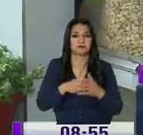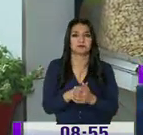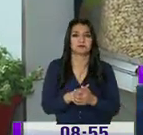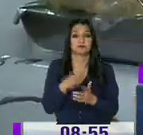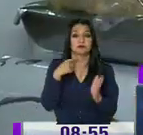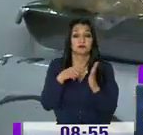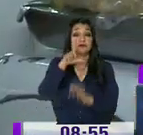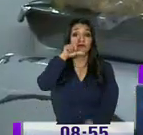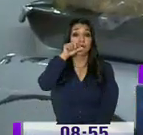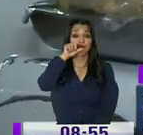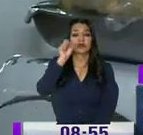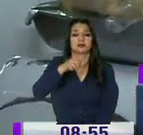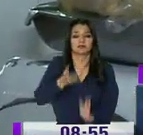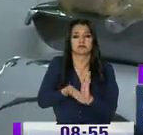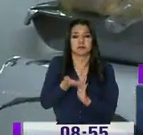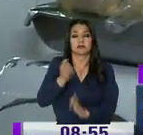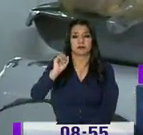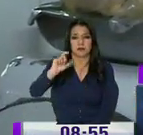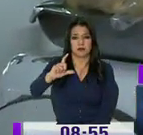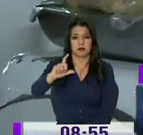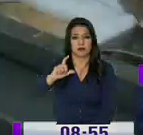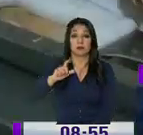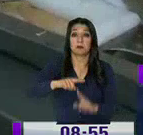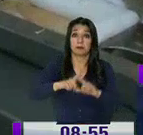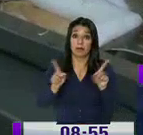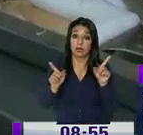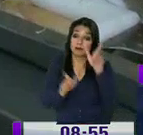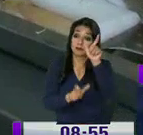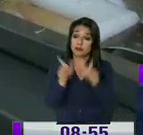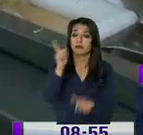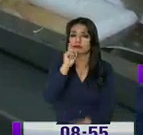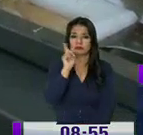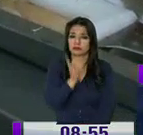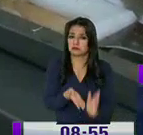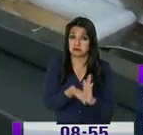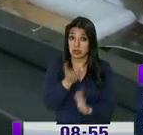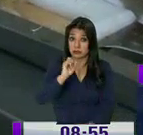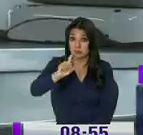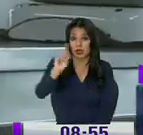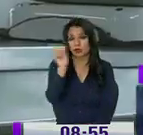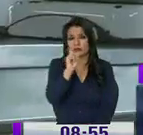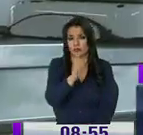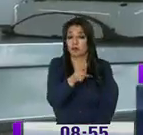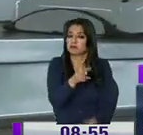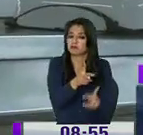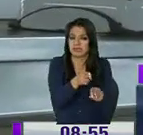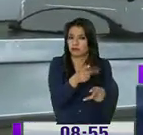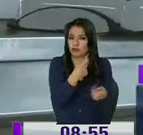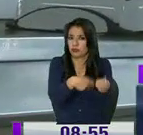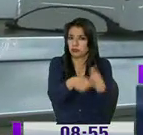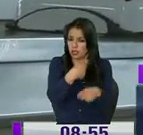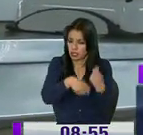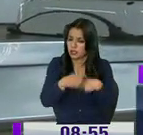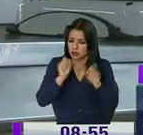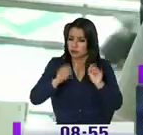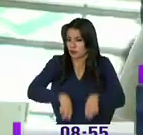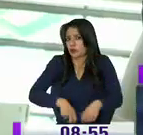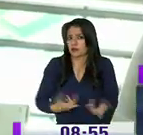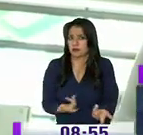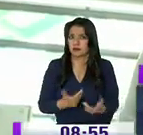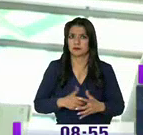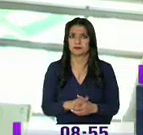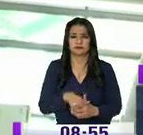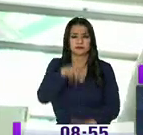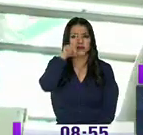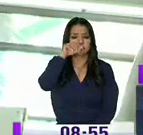pollo al parecer incrementaron su precio, pero algunos comerciantes aseguraron que no aumentarán el costo para poder vender. El pollo